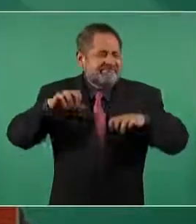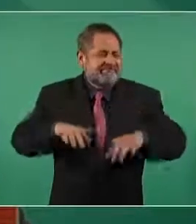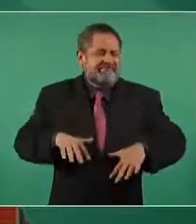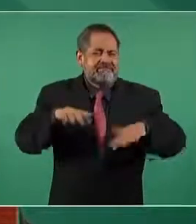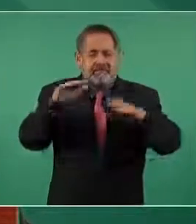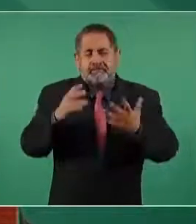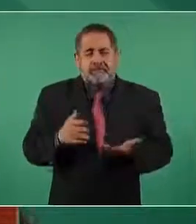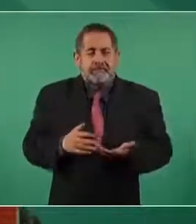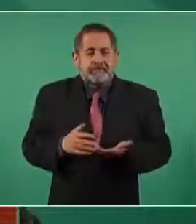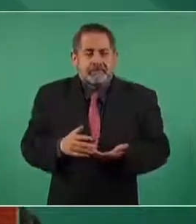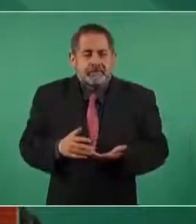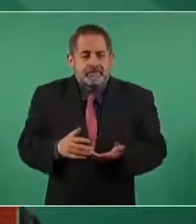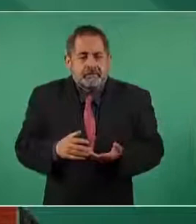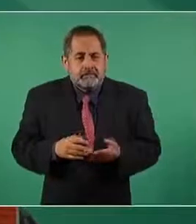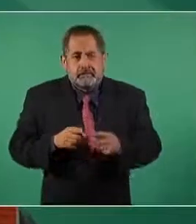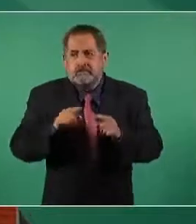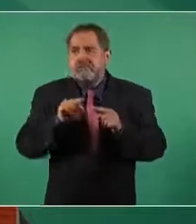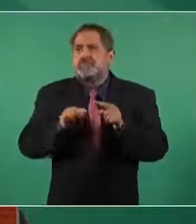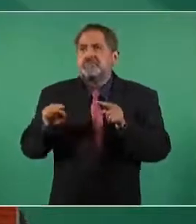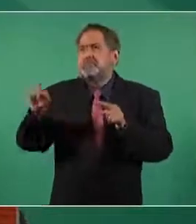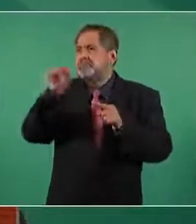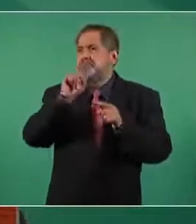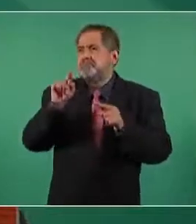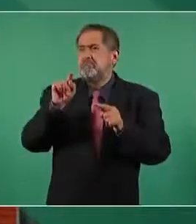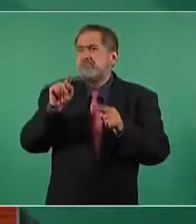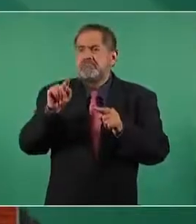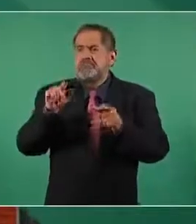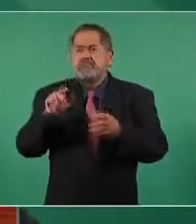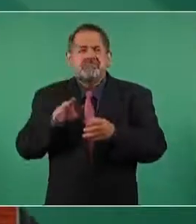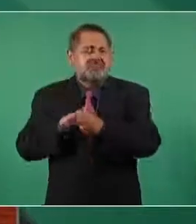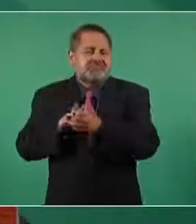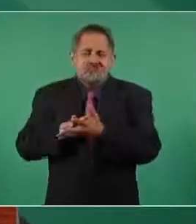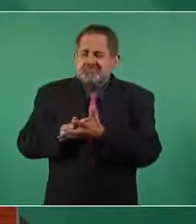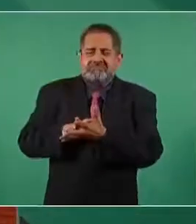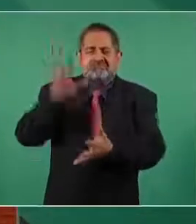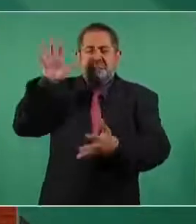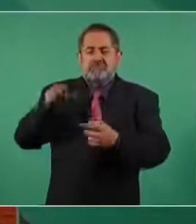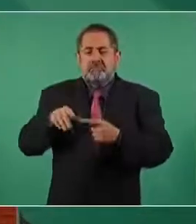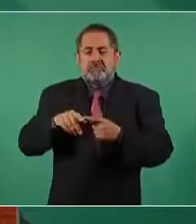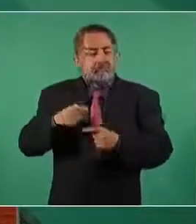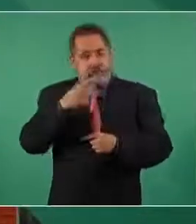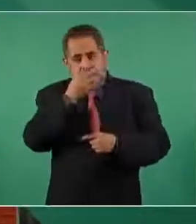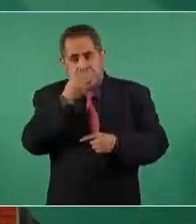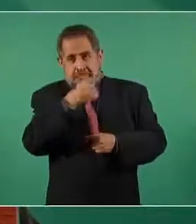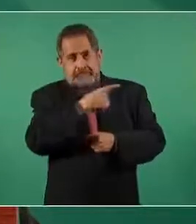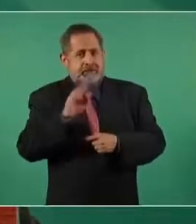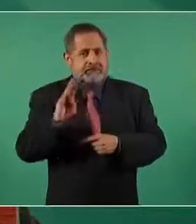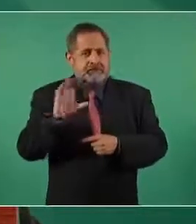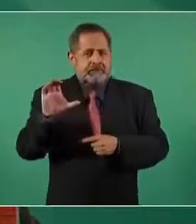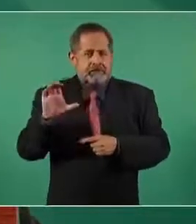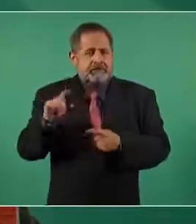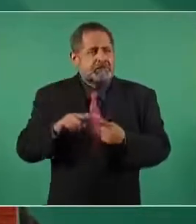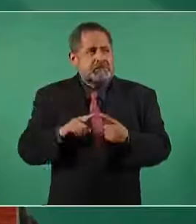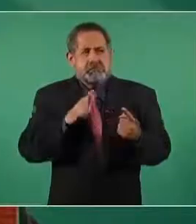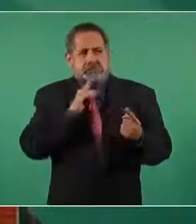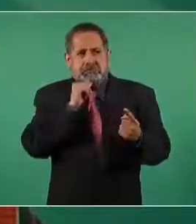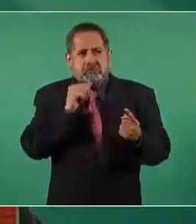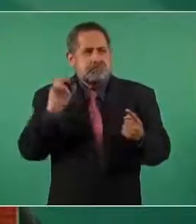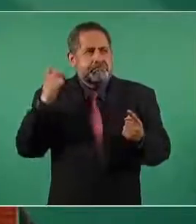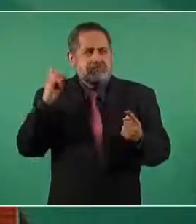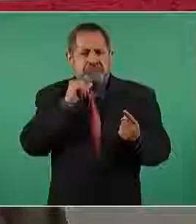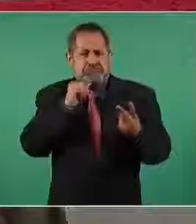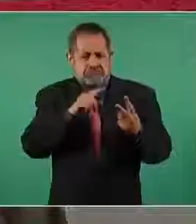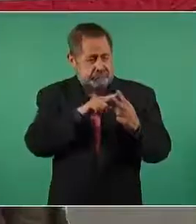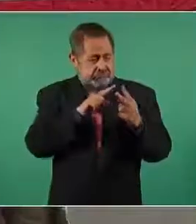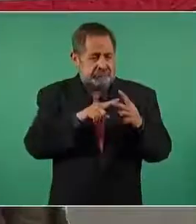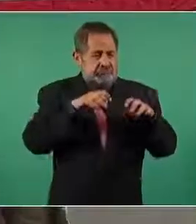más sencillo decir en dónde no llueve, que podríamos decir que es en la parte de Baja California y tal vez de Durango, pero en todo